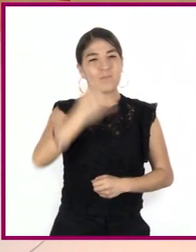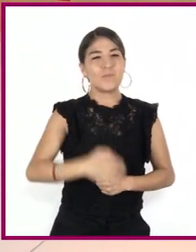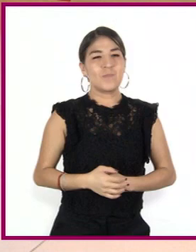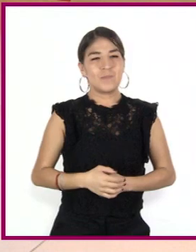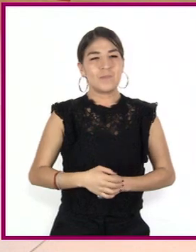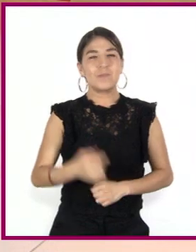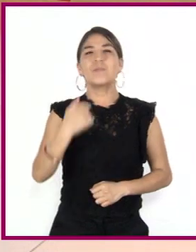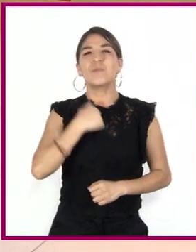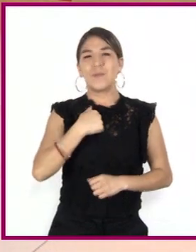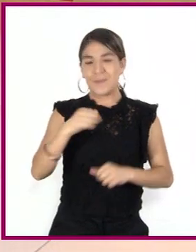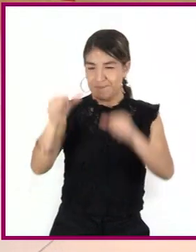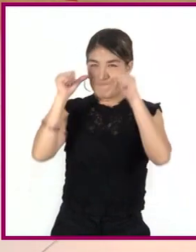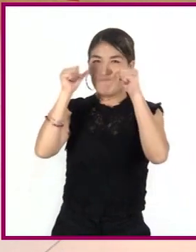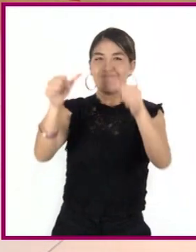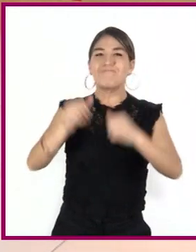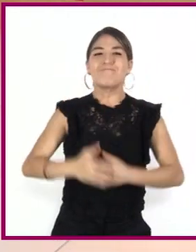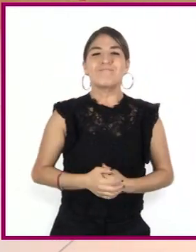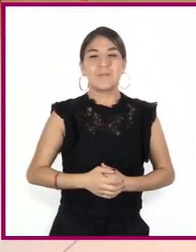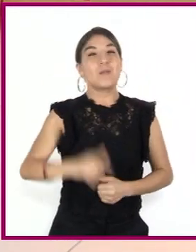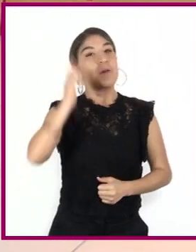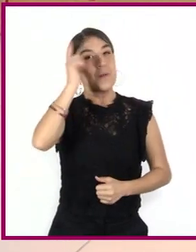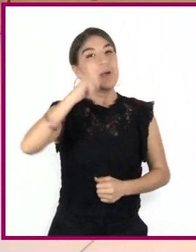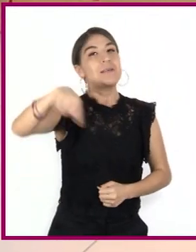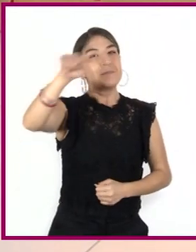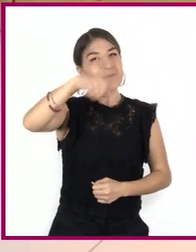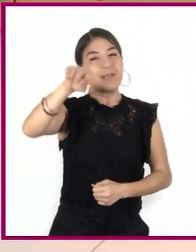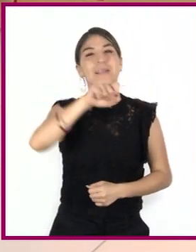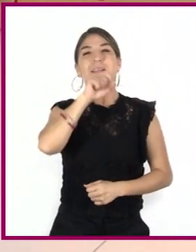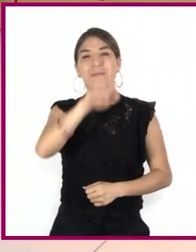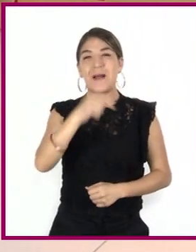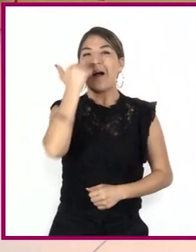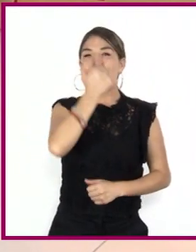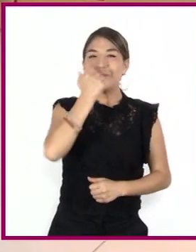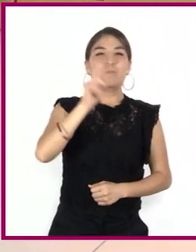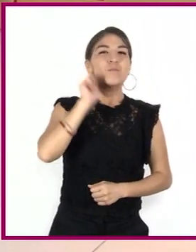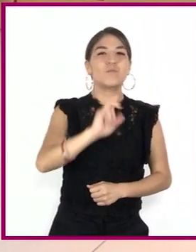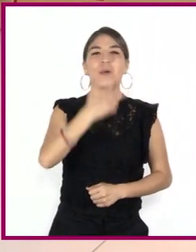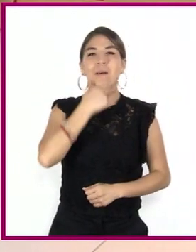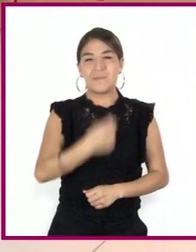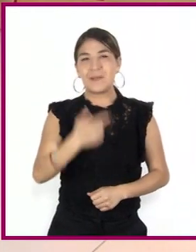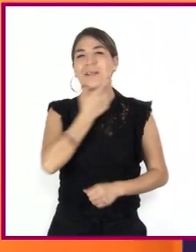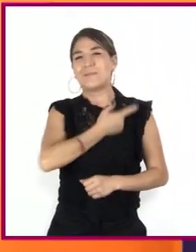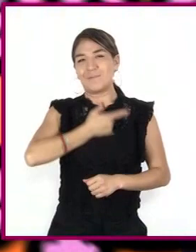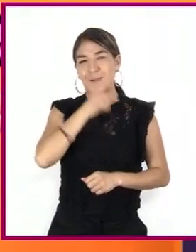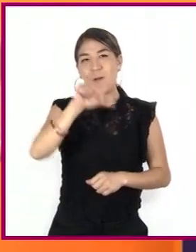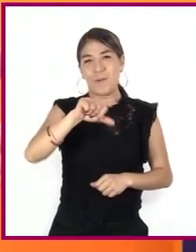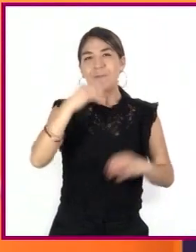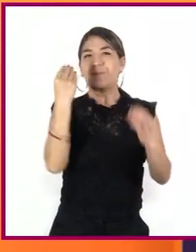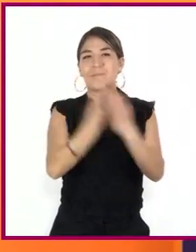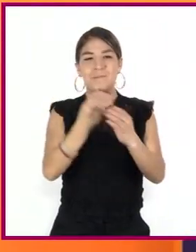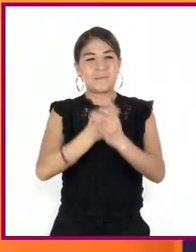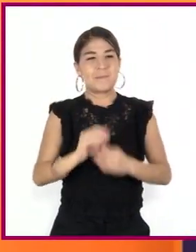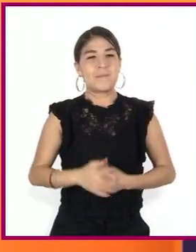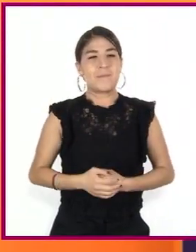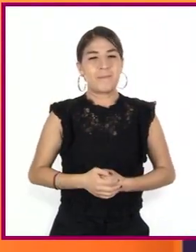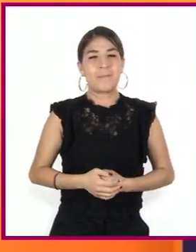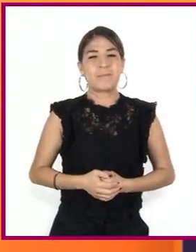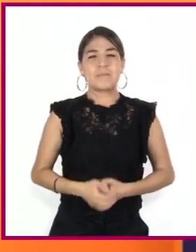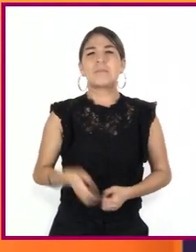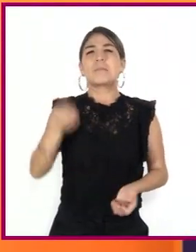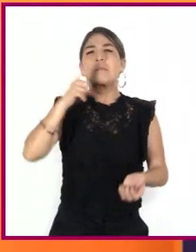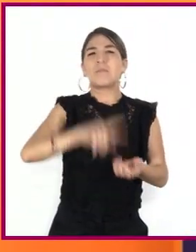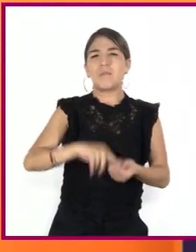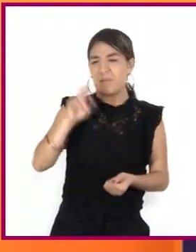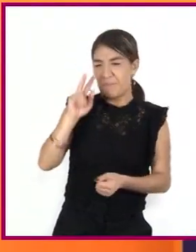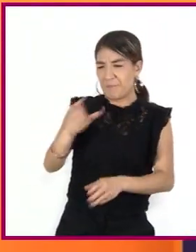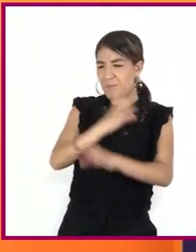Soy todo oídos. Espero que también a ustedes, alumnas y alumnos, les agrade. No se aprecia el valor de